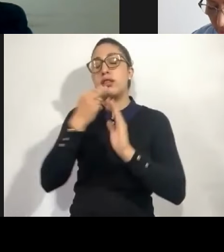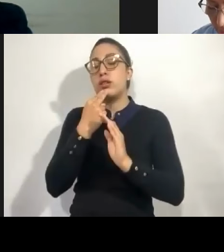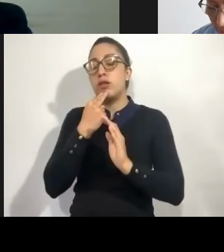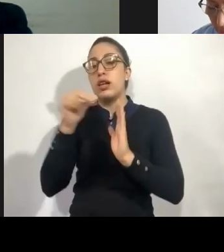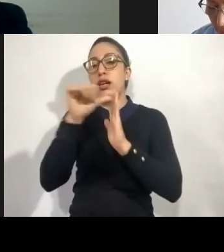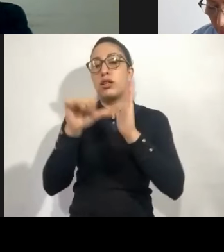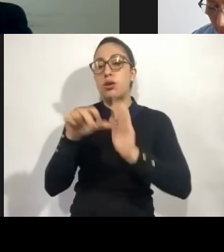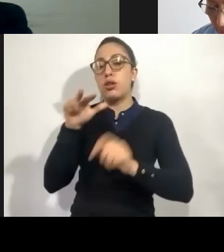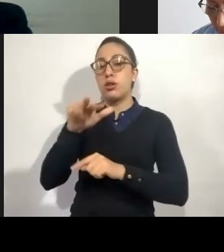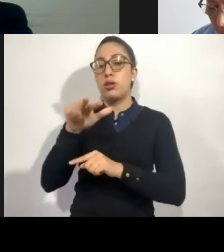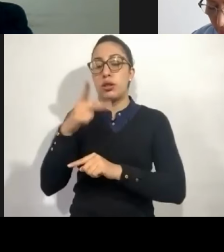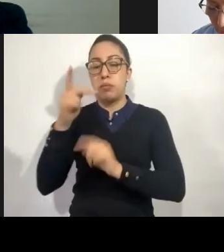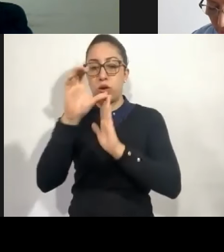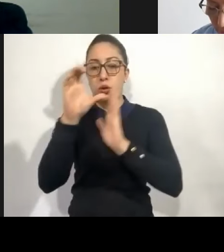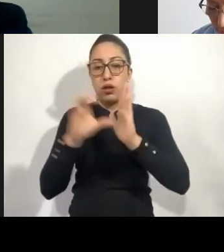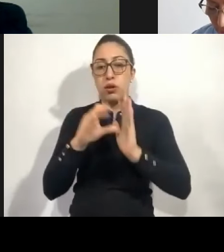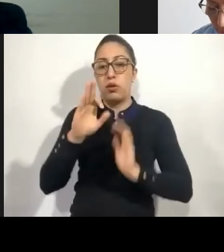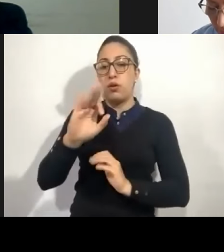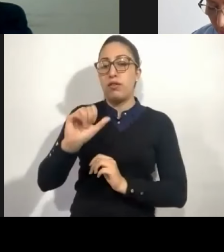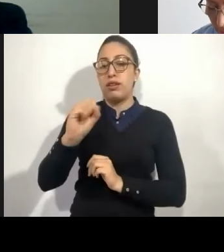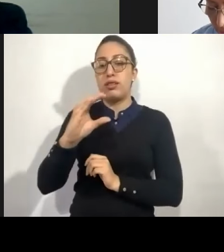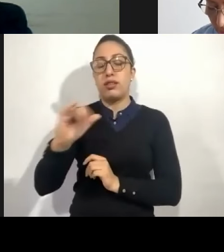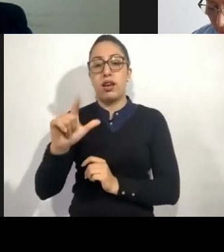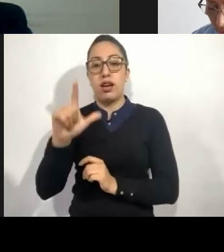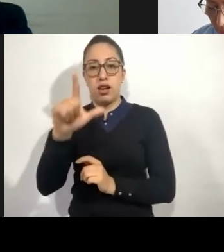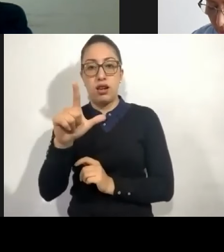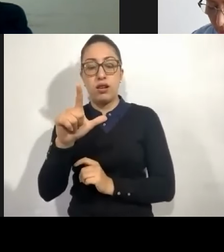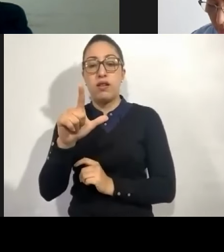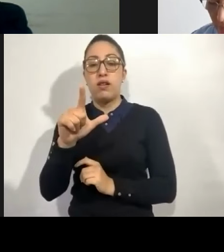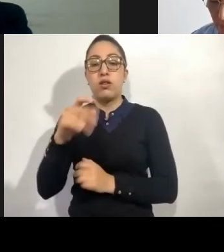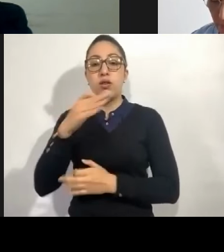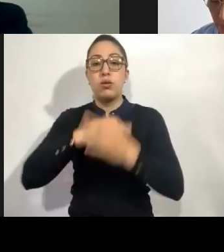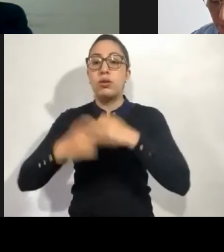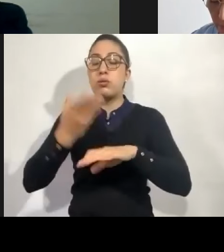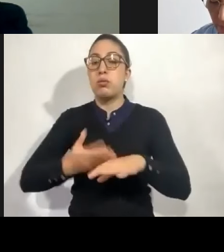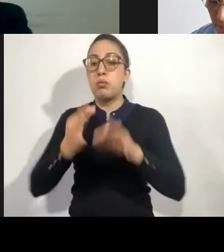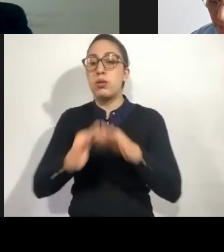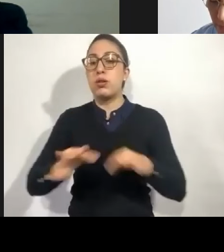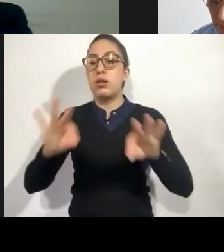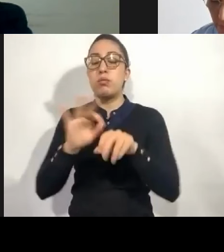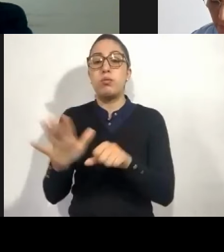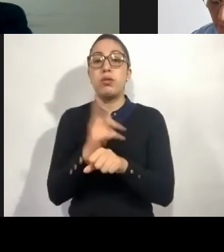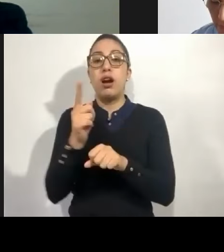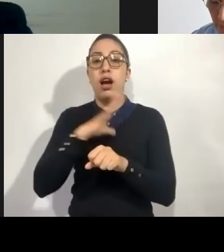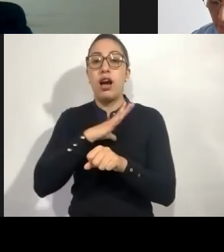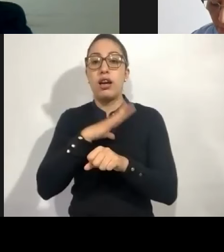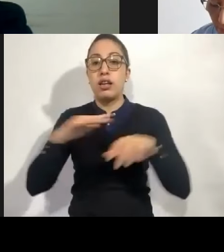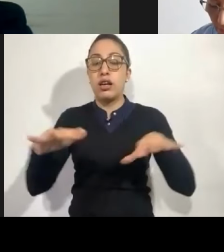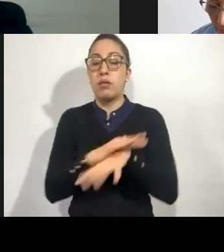este ordenamiento y que resulta en un factor de ajuste por